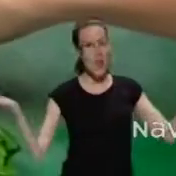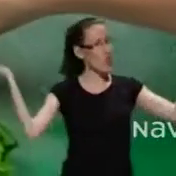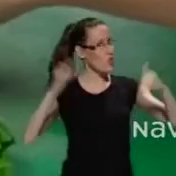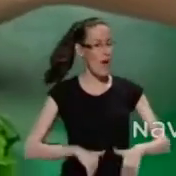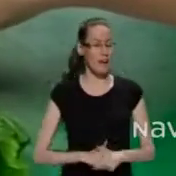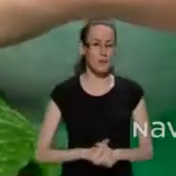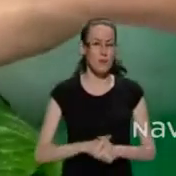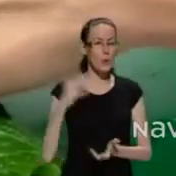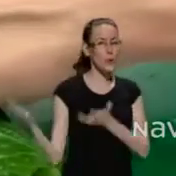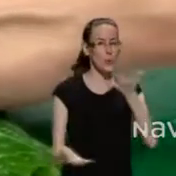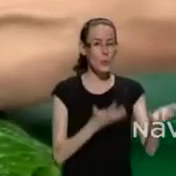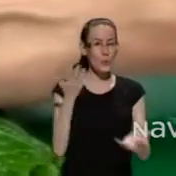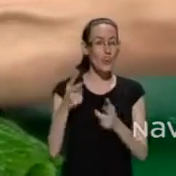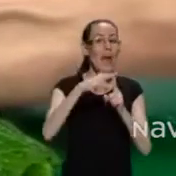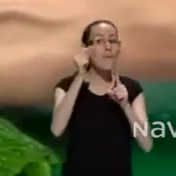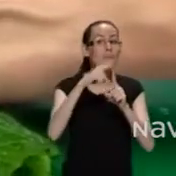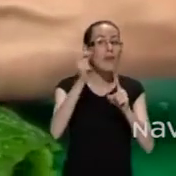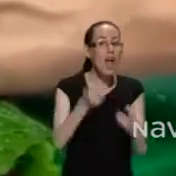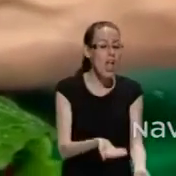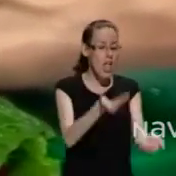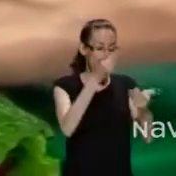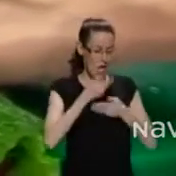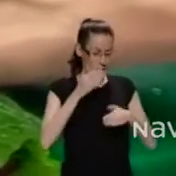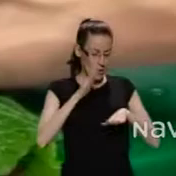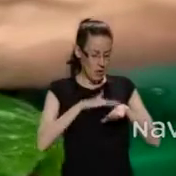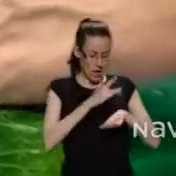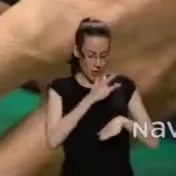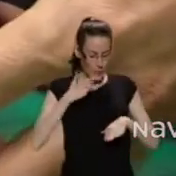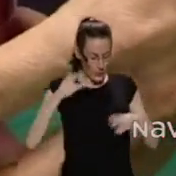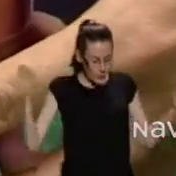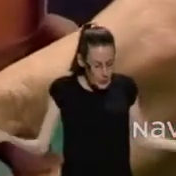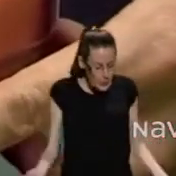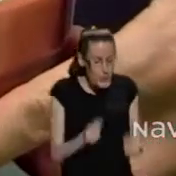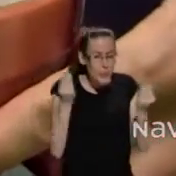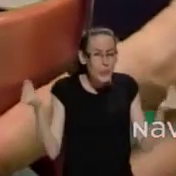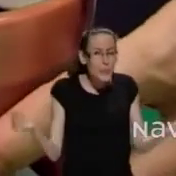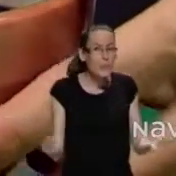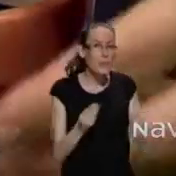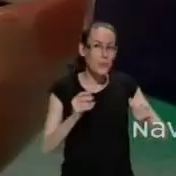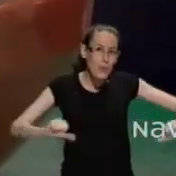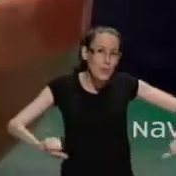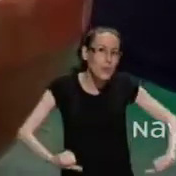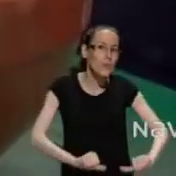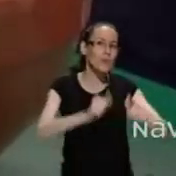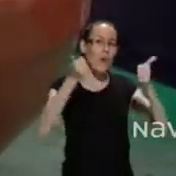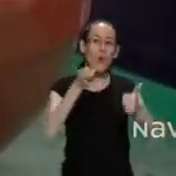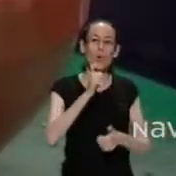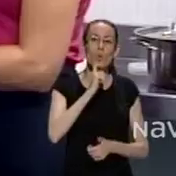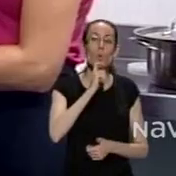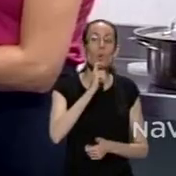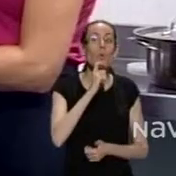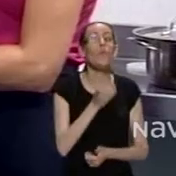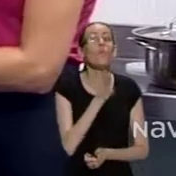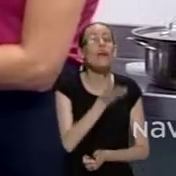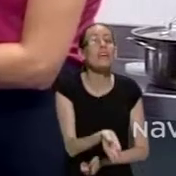cocina macrobiótica nos ayuda a recuperar nuestra salud mediante la vuelta a una alimentación